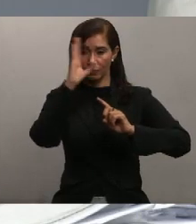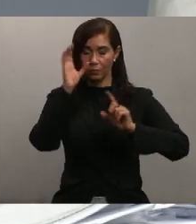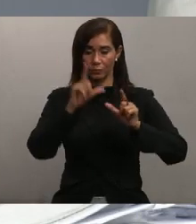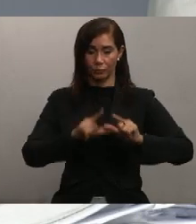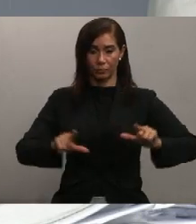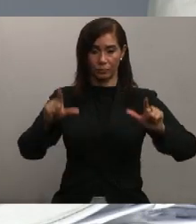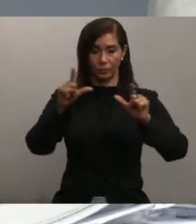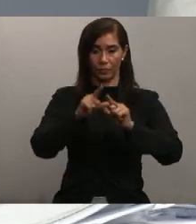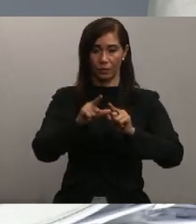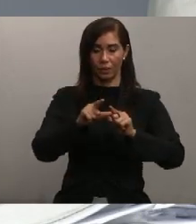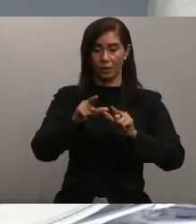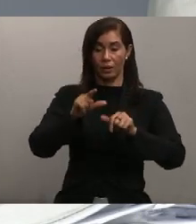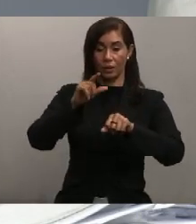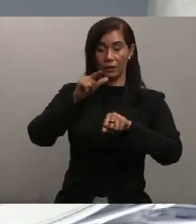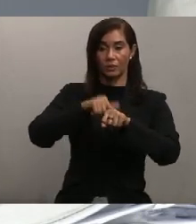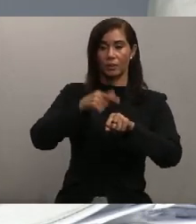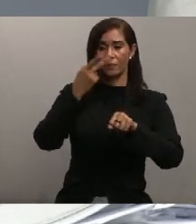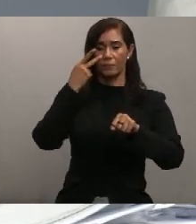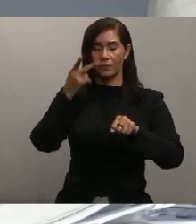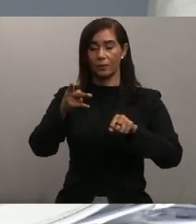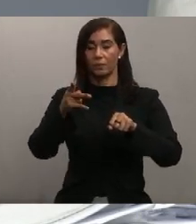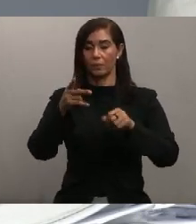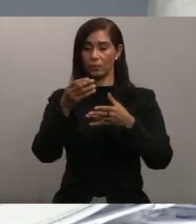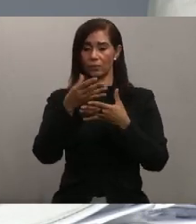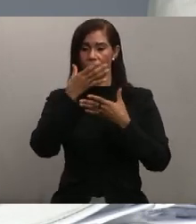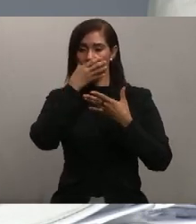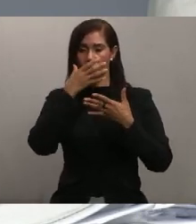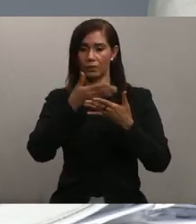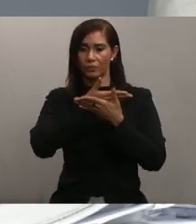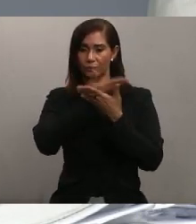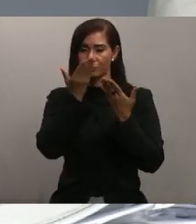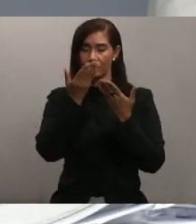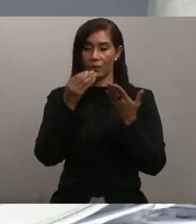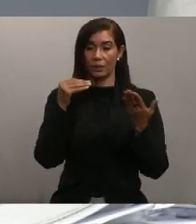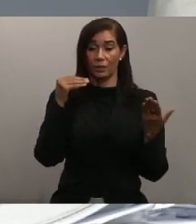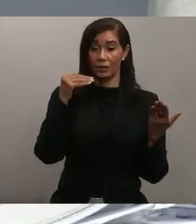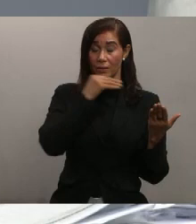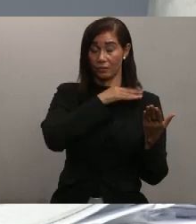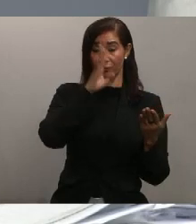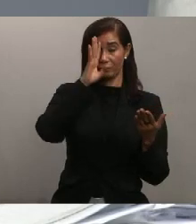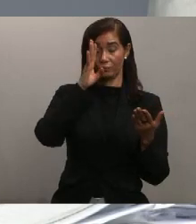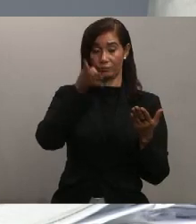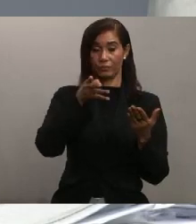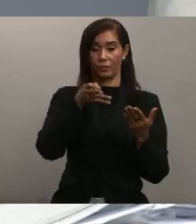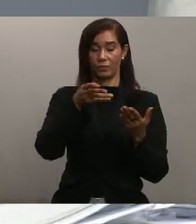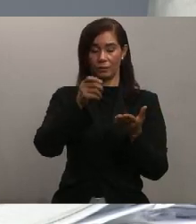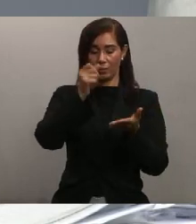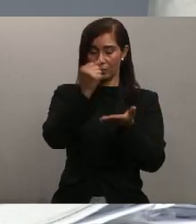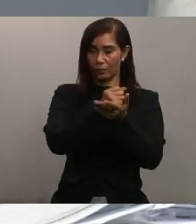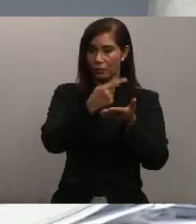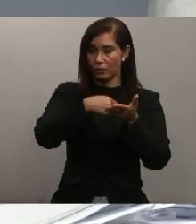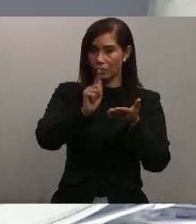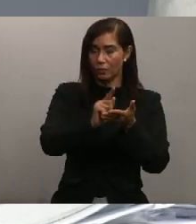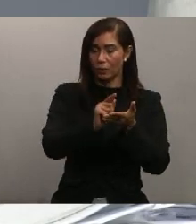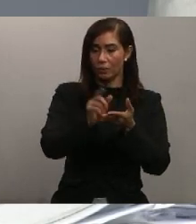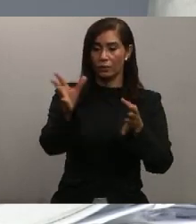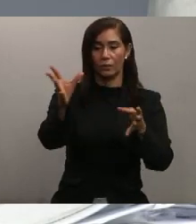los decomisos de aquellos productos que no tengan la debida autorización,